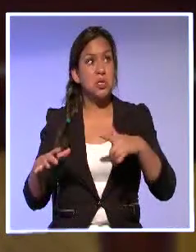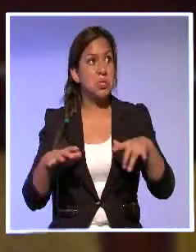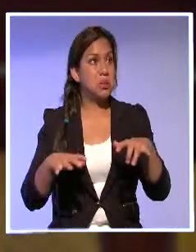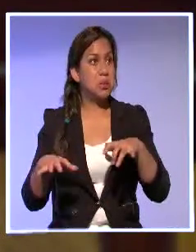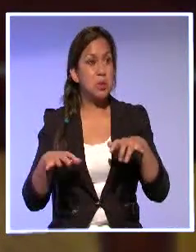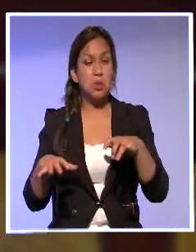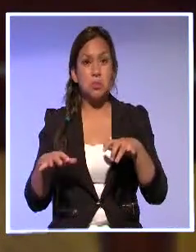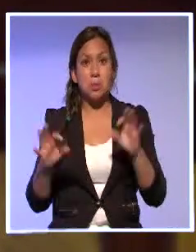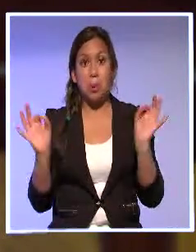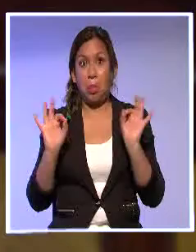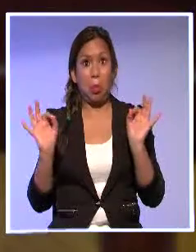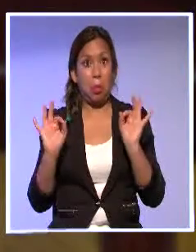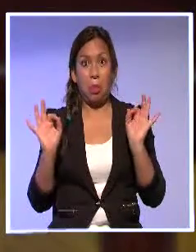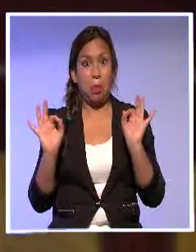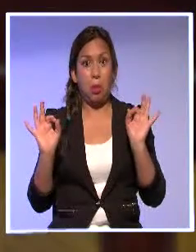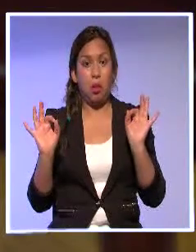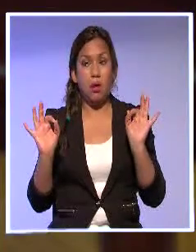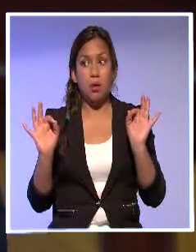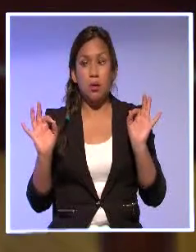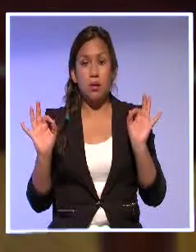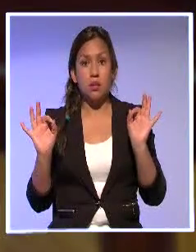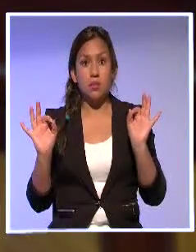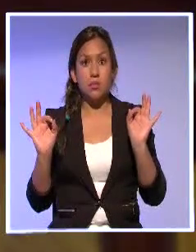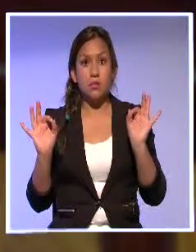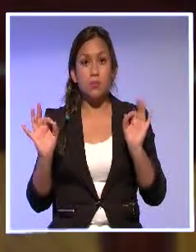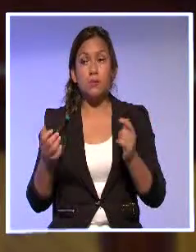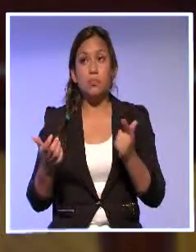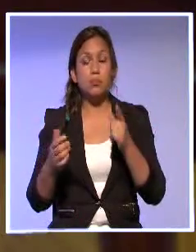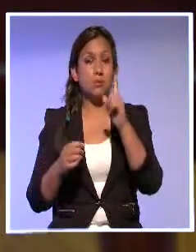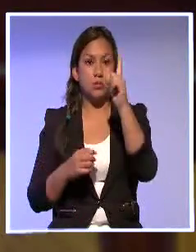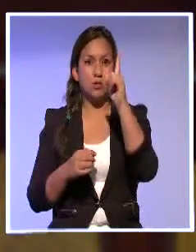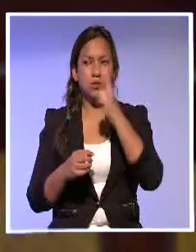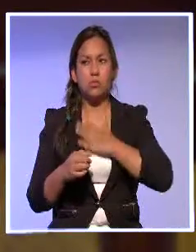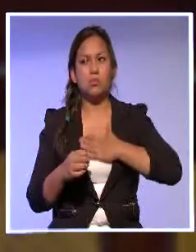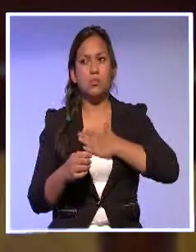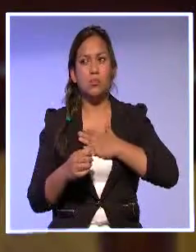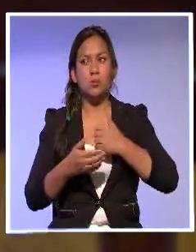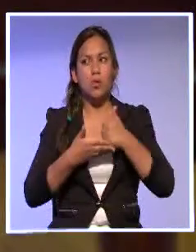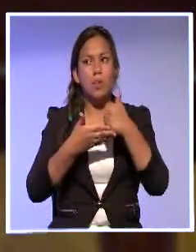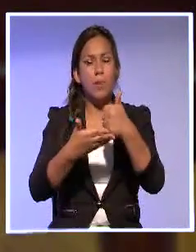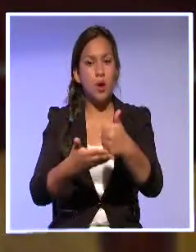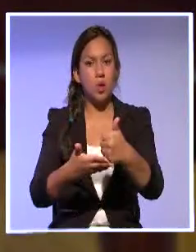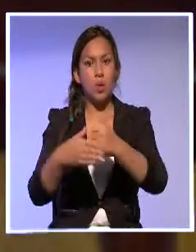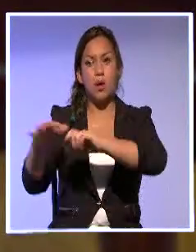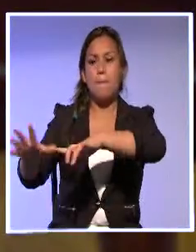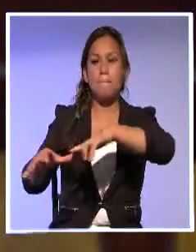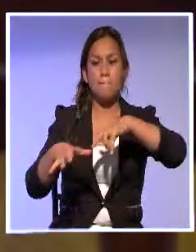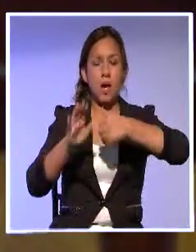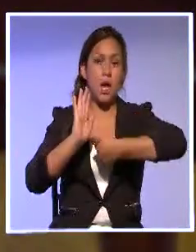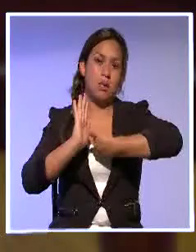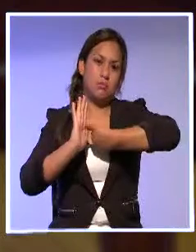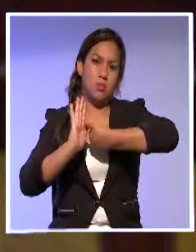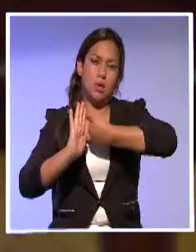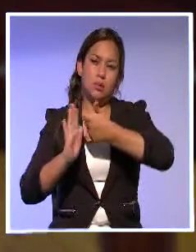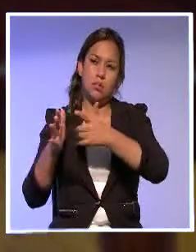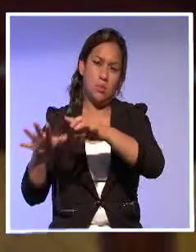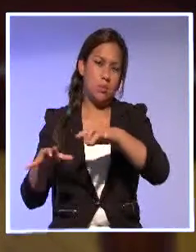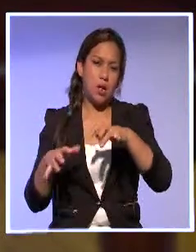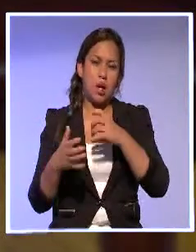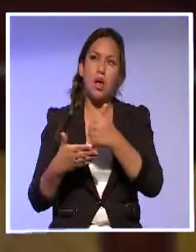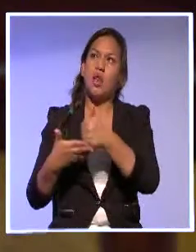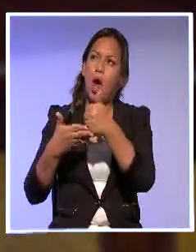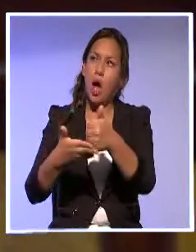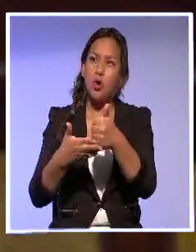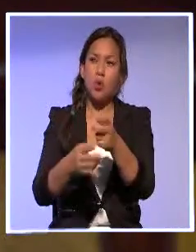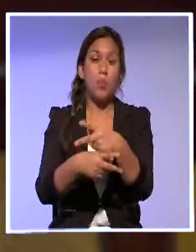pues estamos atrás de que nos ayuden 1 con el málaga para ver siendo se da las tierras para poder producir este este este